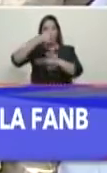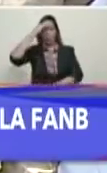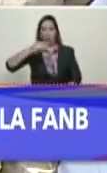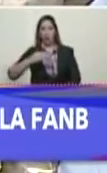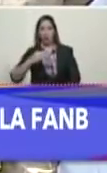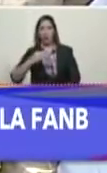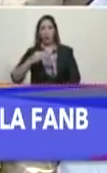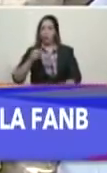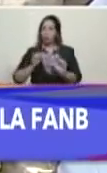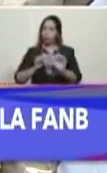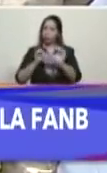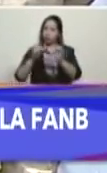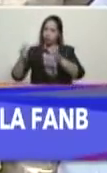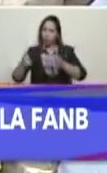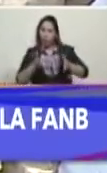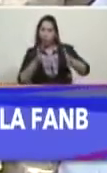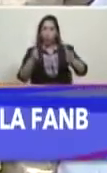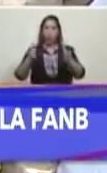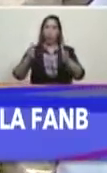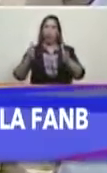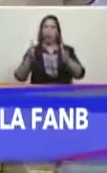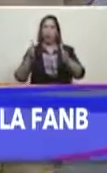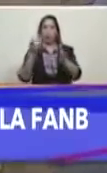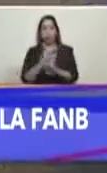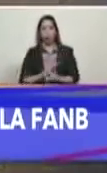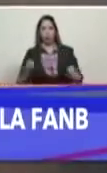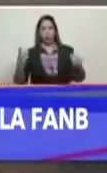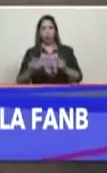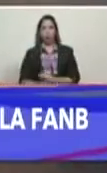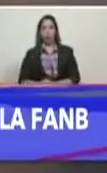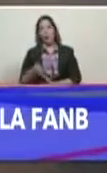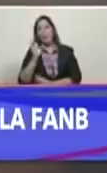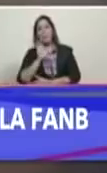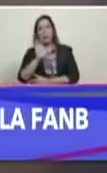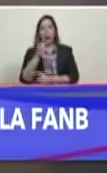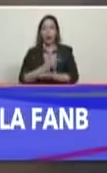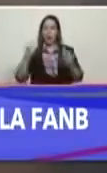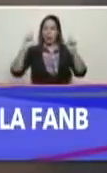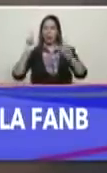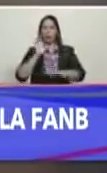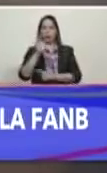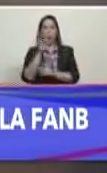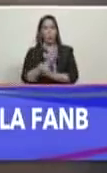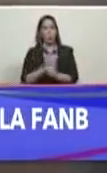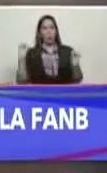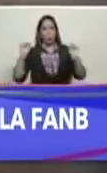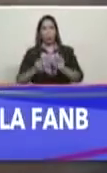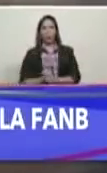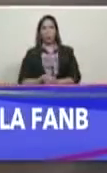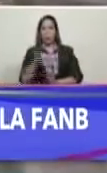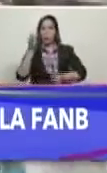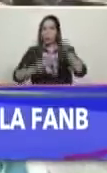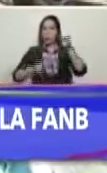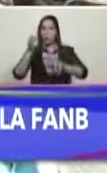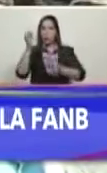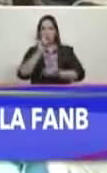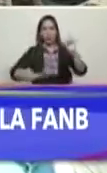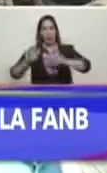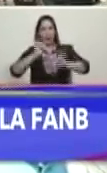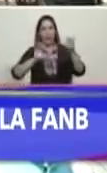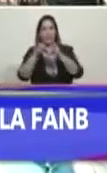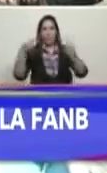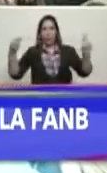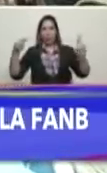siga guiando en la construcción de una patria libre, soberana e independiente, donde reine la justicia, el amor y la